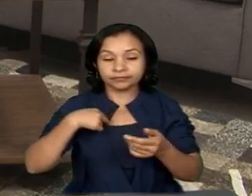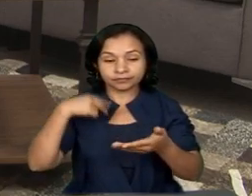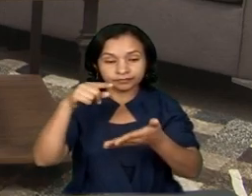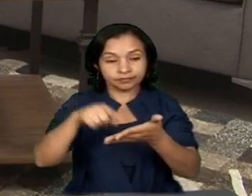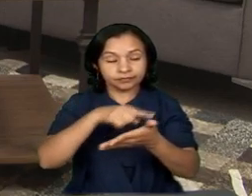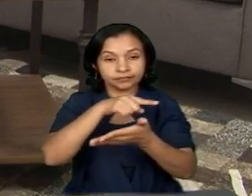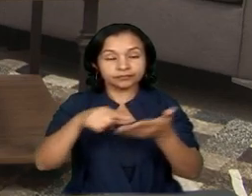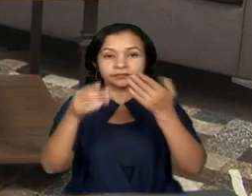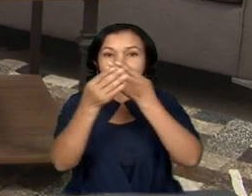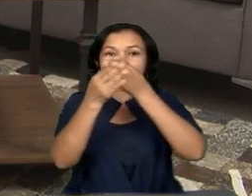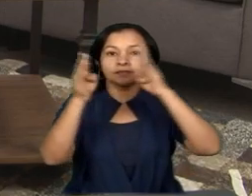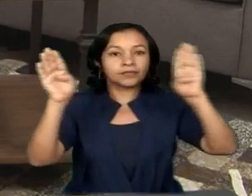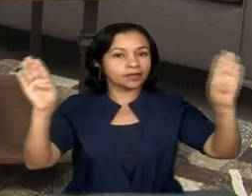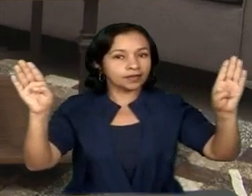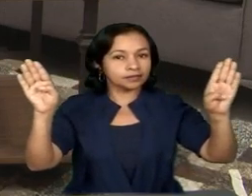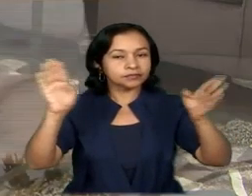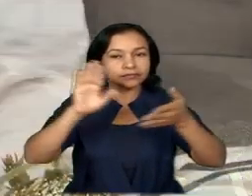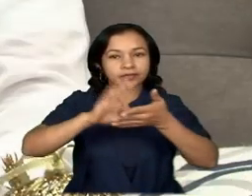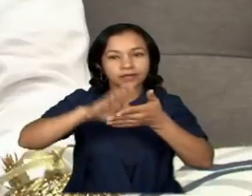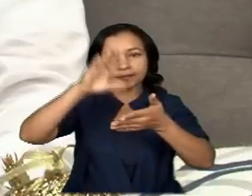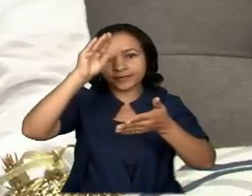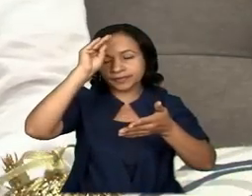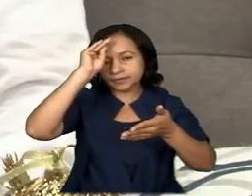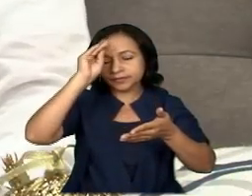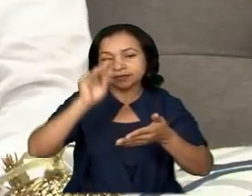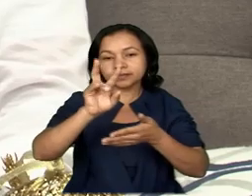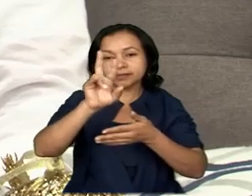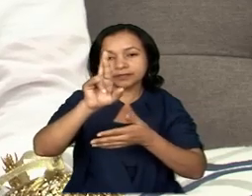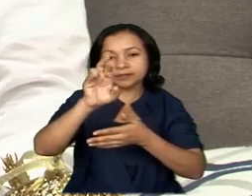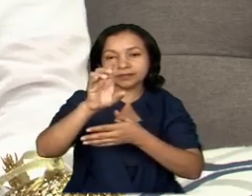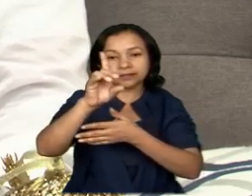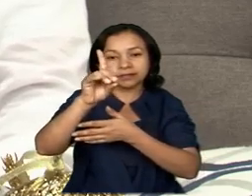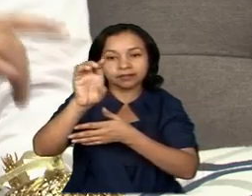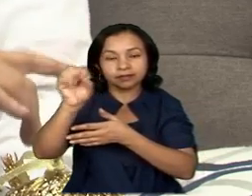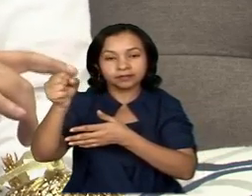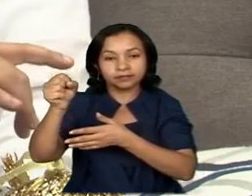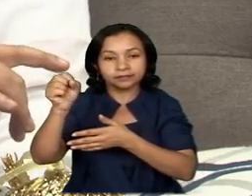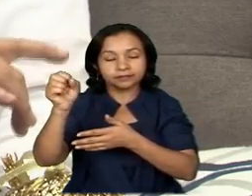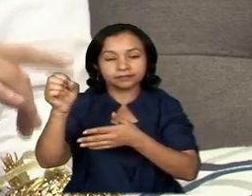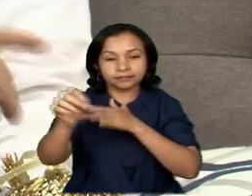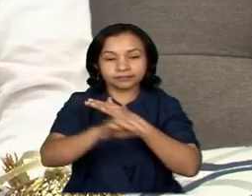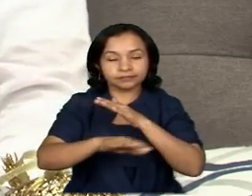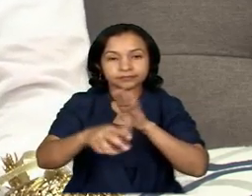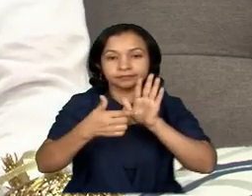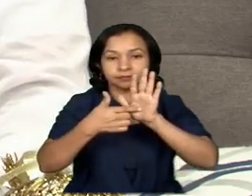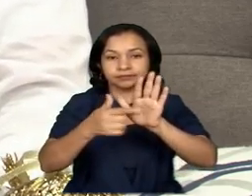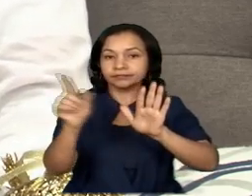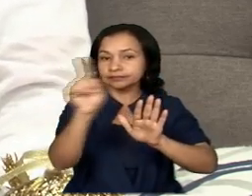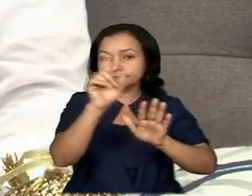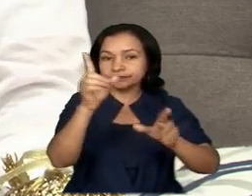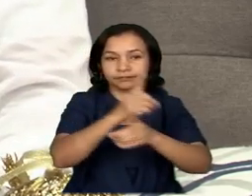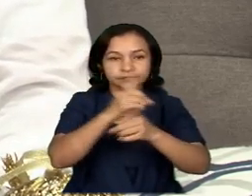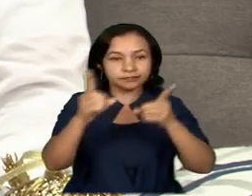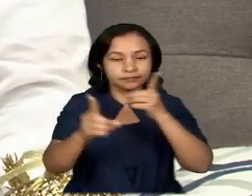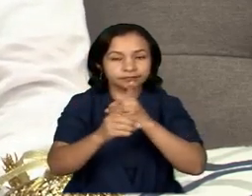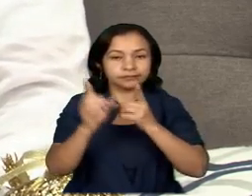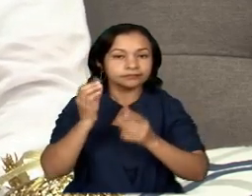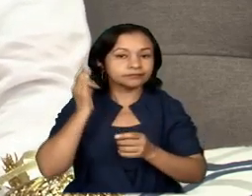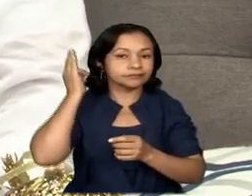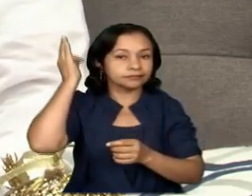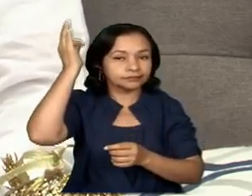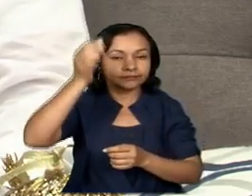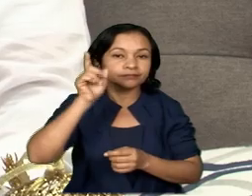elecciones en Brasil es una gran lección que la están tomando las redes sociales como un ejemplo de lo que no debe suceder en el uso de las falsas noticias